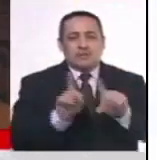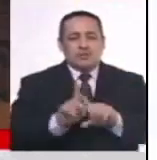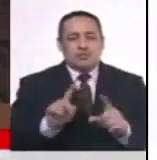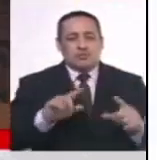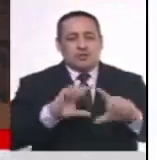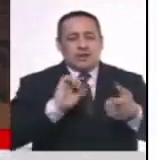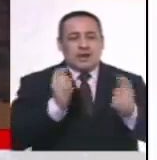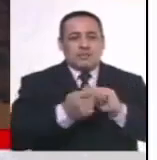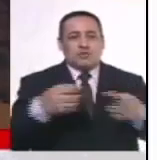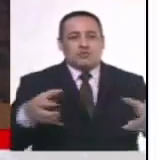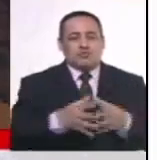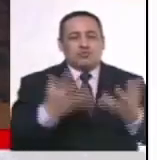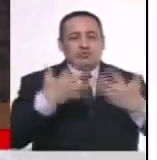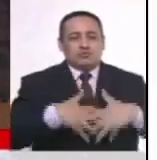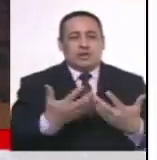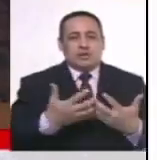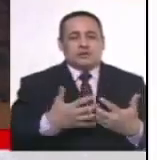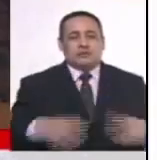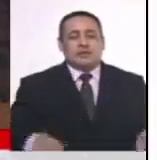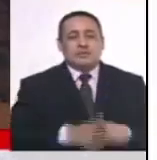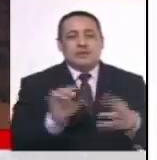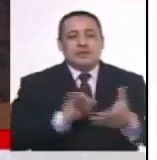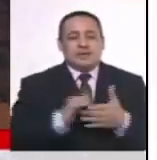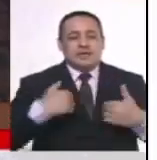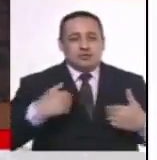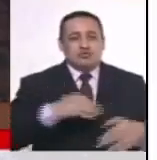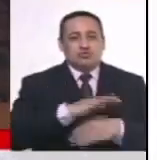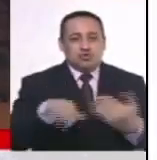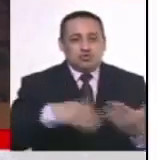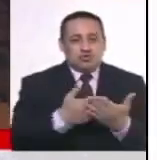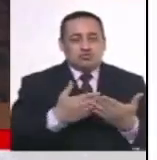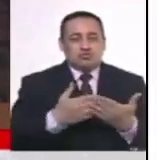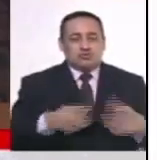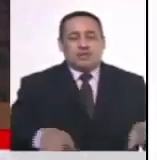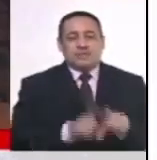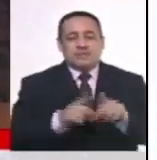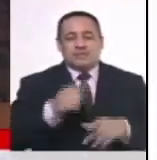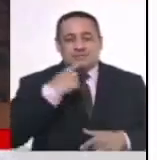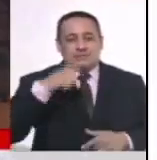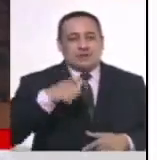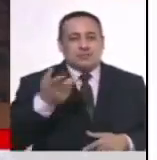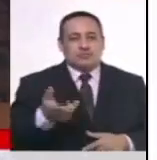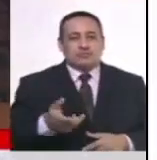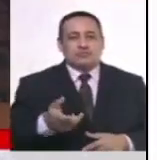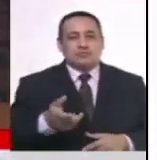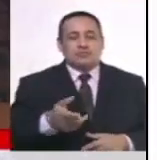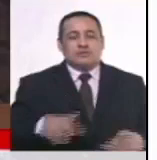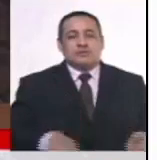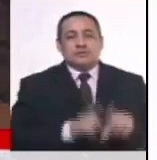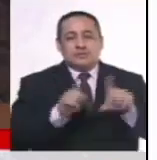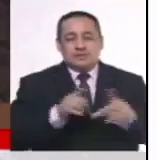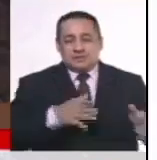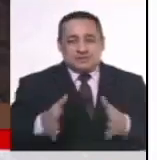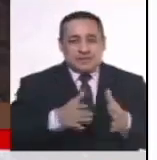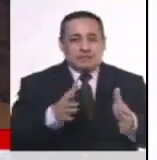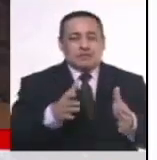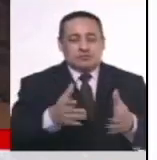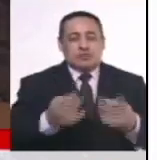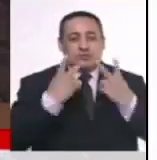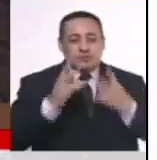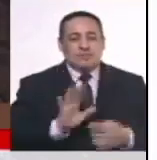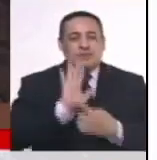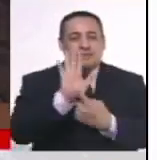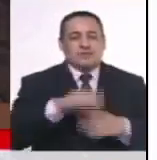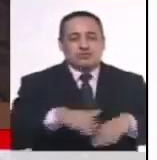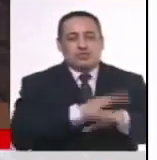nación industrializada que todos necesitamos. En ese sentido, presento